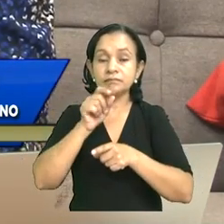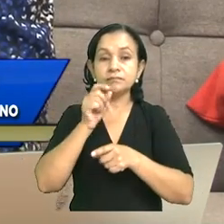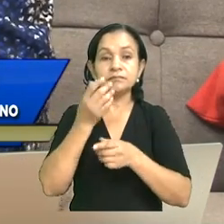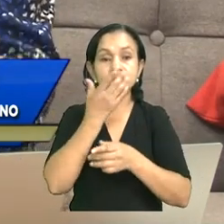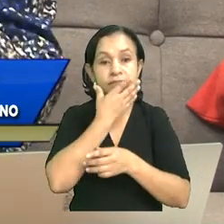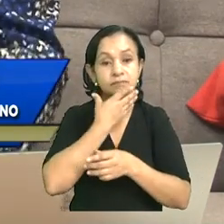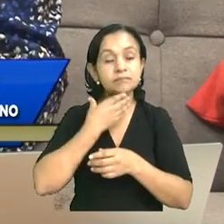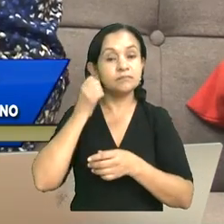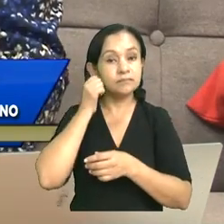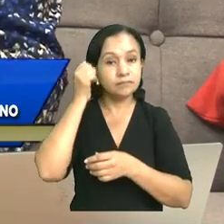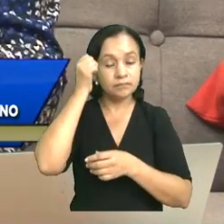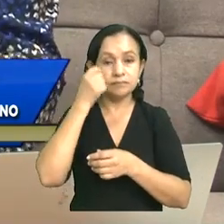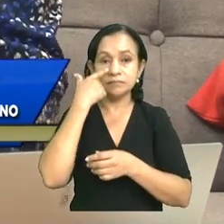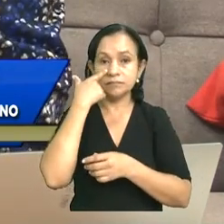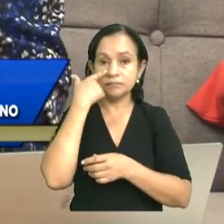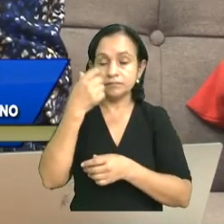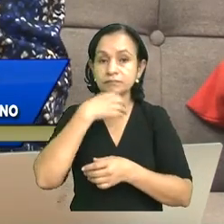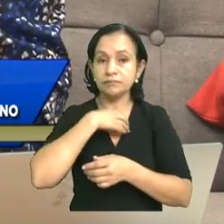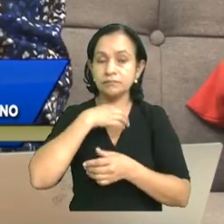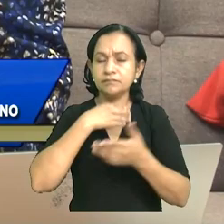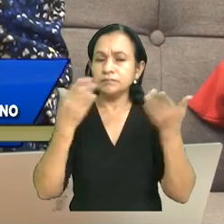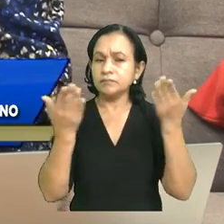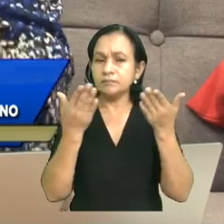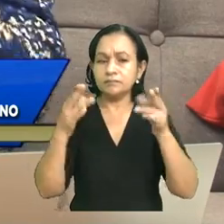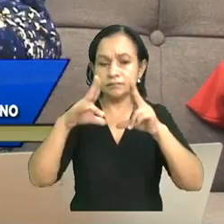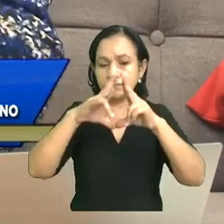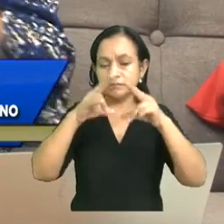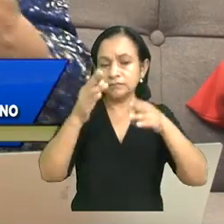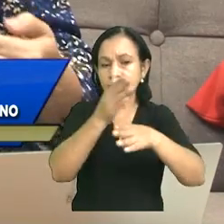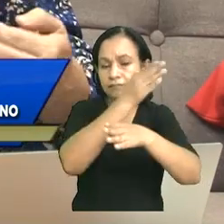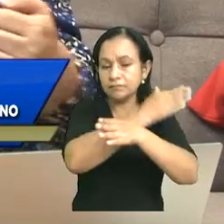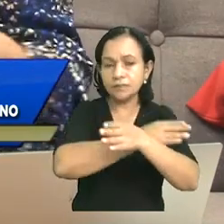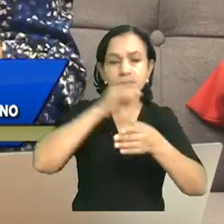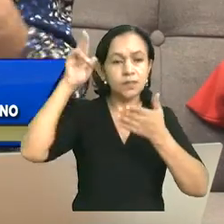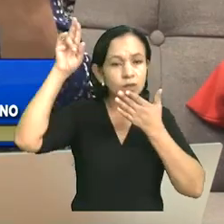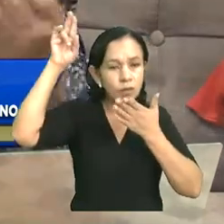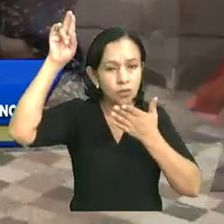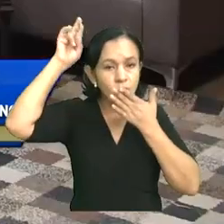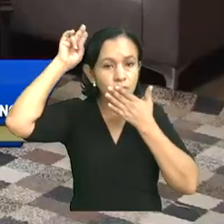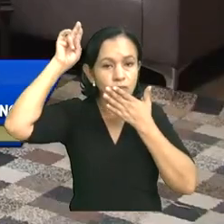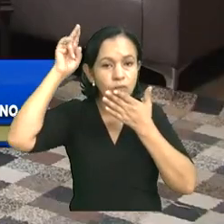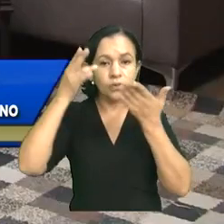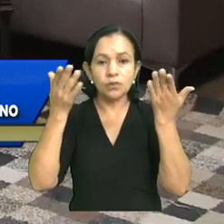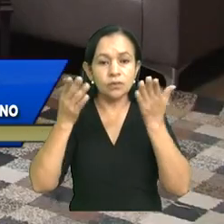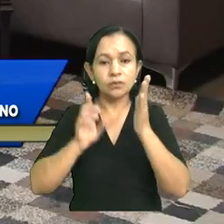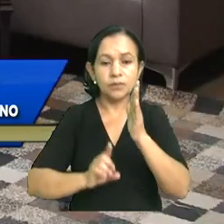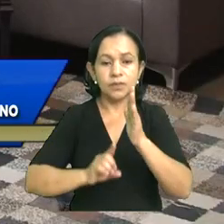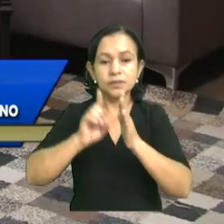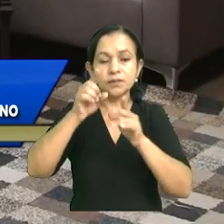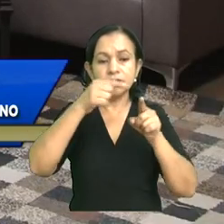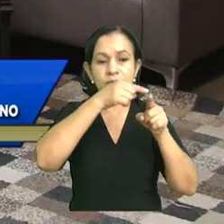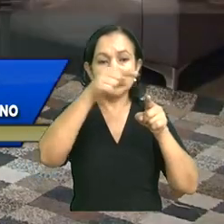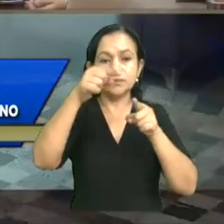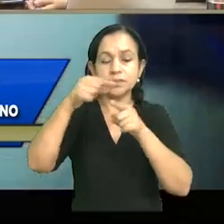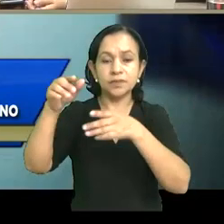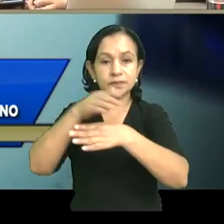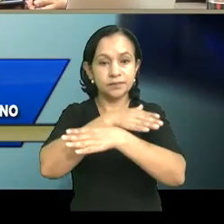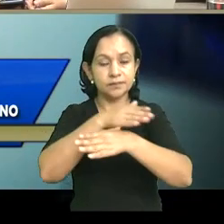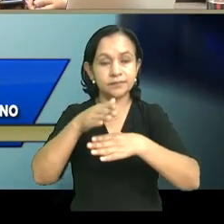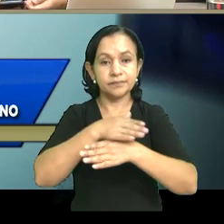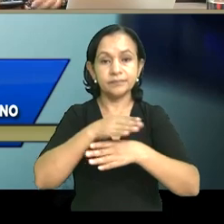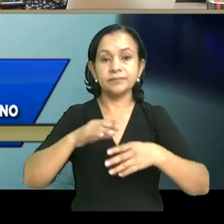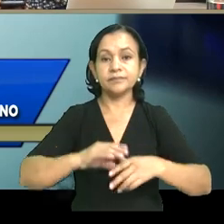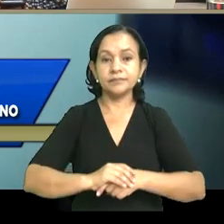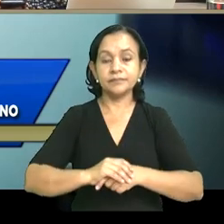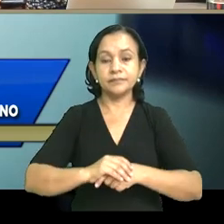nuestros adultos tienen que conocer nuestros orígenes, ¿verdad? Y cómo ha sido el desarrollo, la historia de nuestro municipio. Entonces,